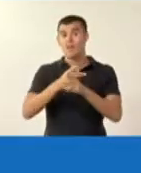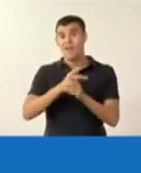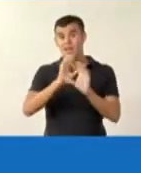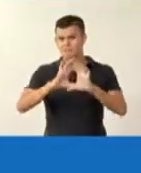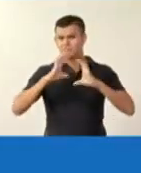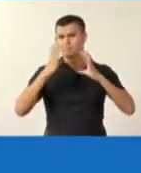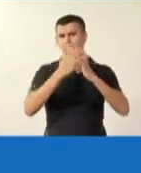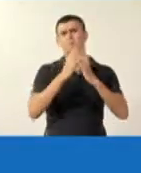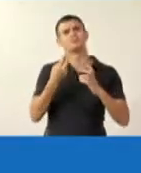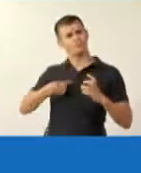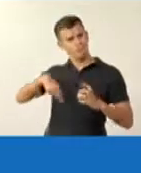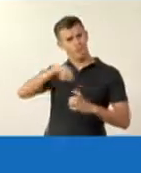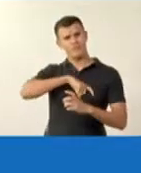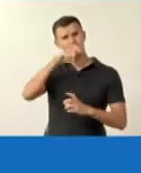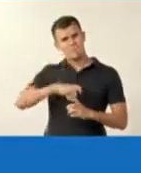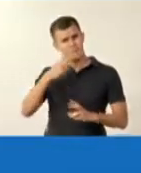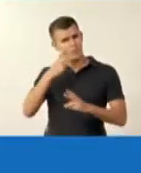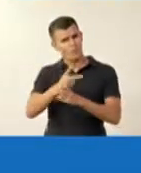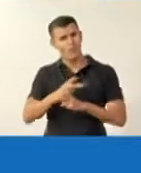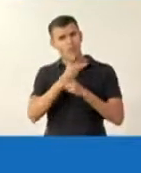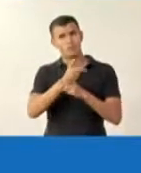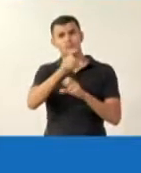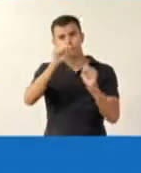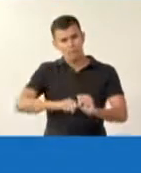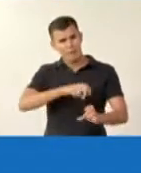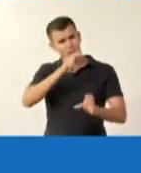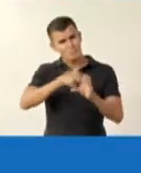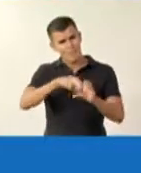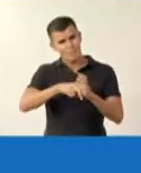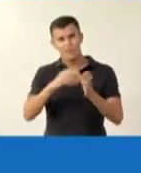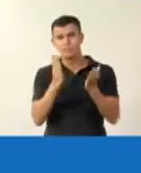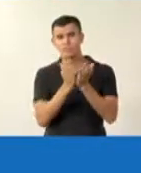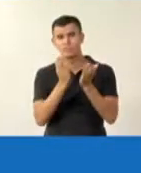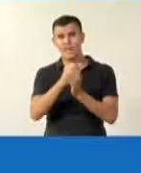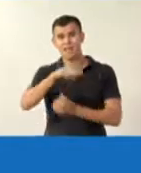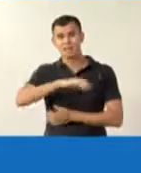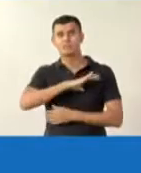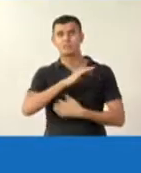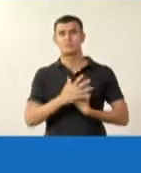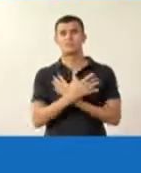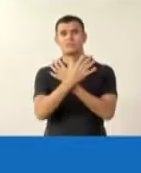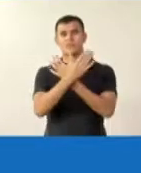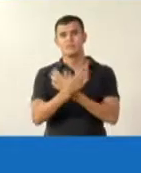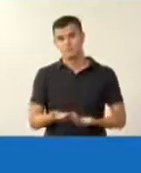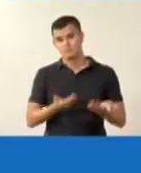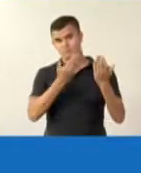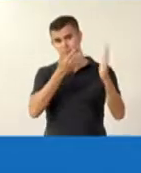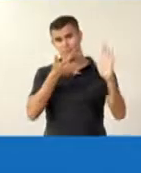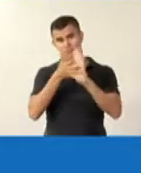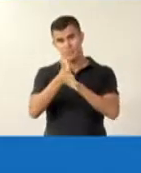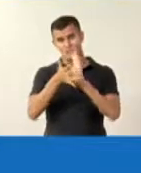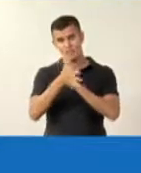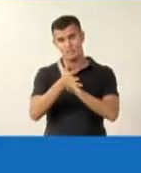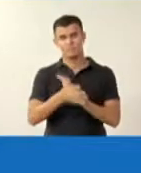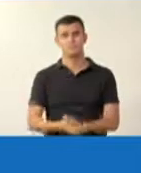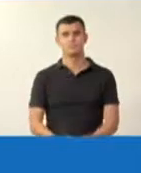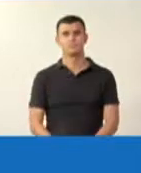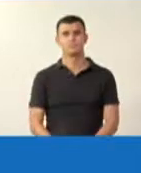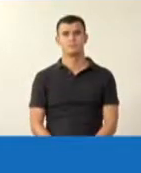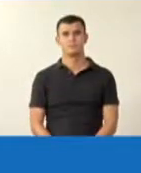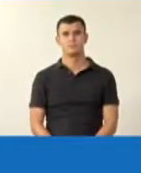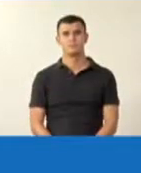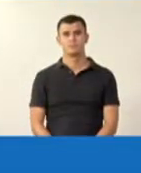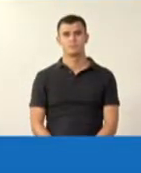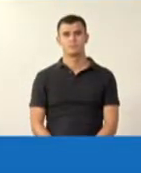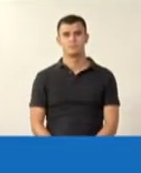Controlar y prevenir el impacto ambiental es tarea de todos. Inscríbete en la nueva especialización en control de la contaminación ambiental de la Universidad Santiago de Cali. La ruta